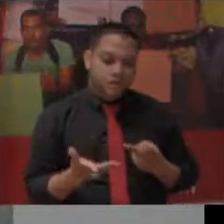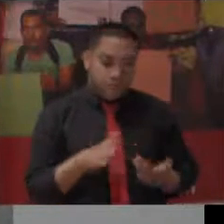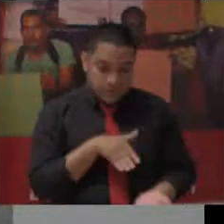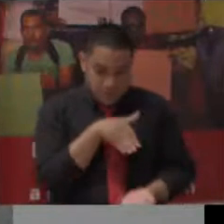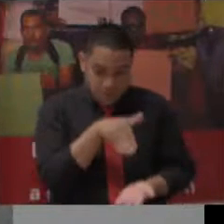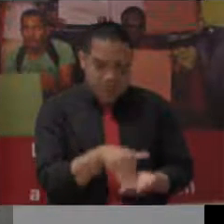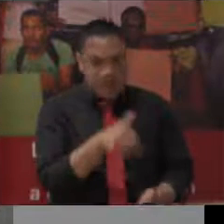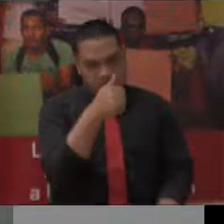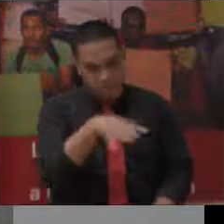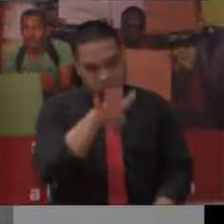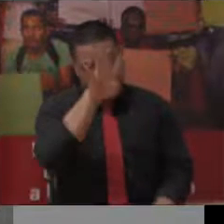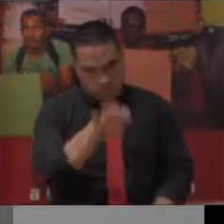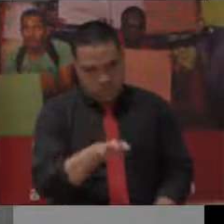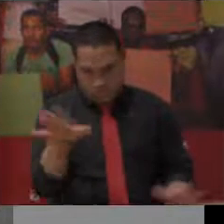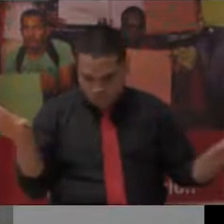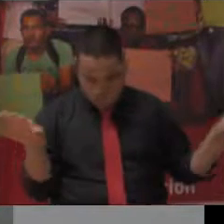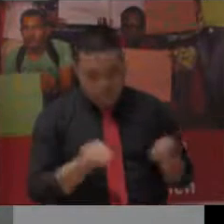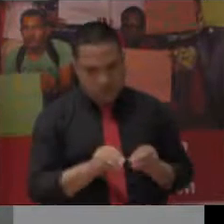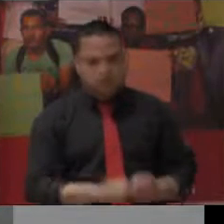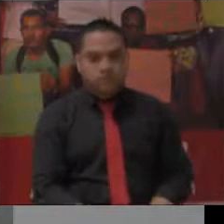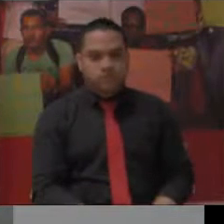central, 19 auditorías.